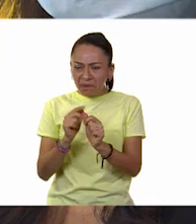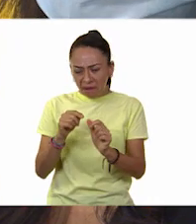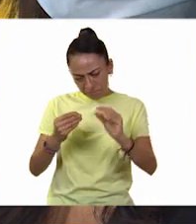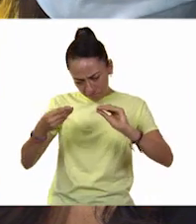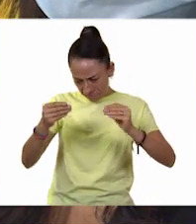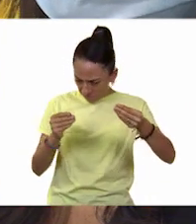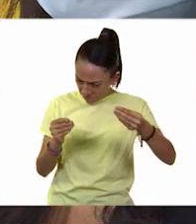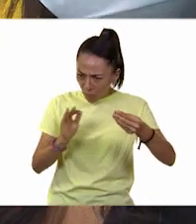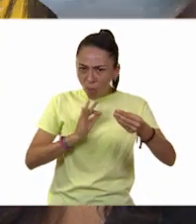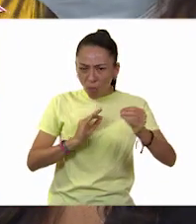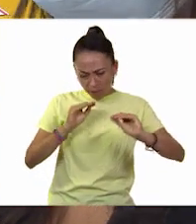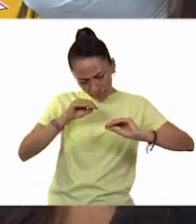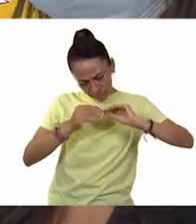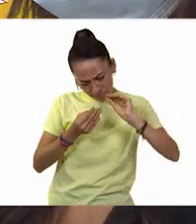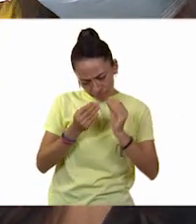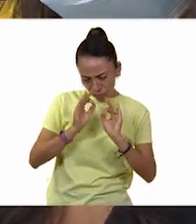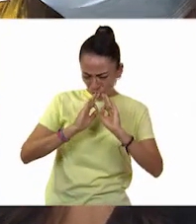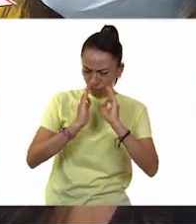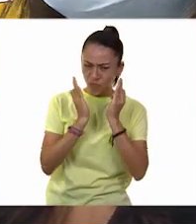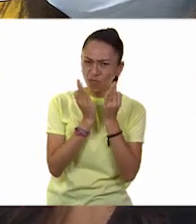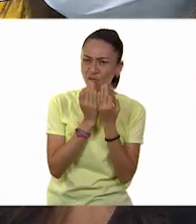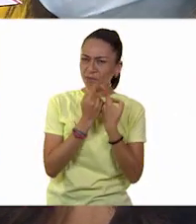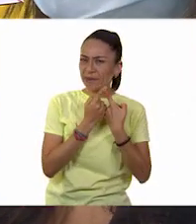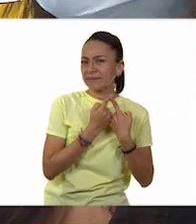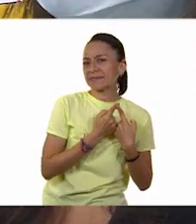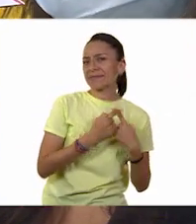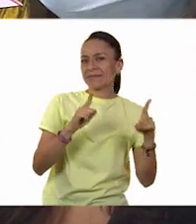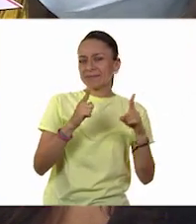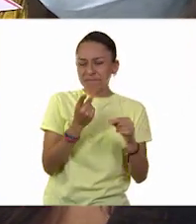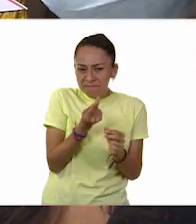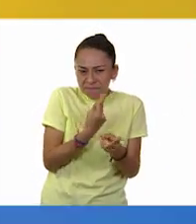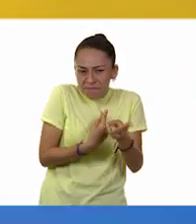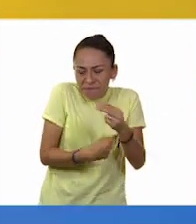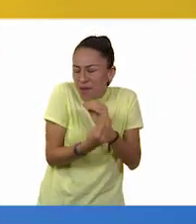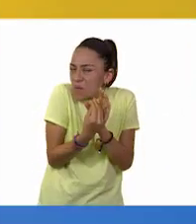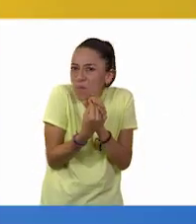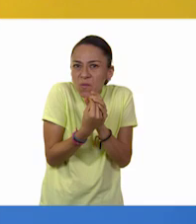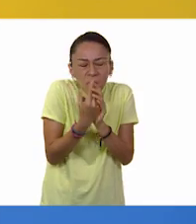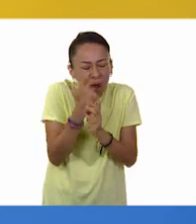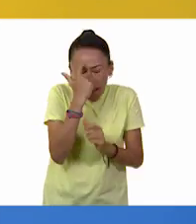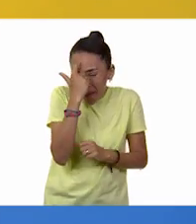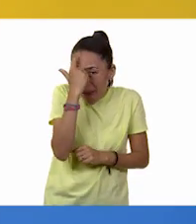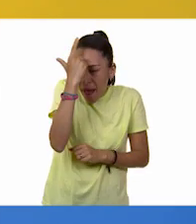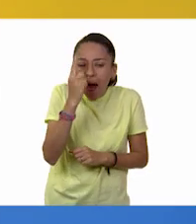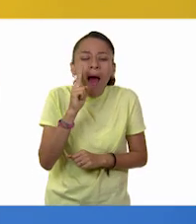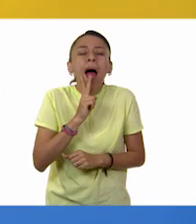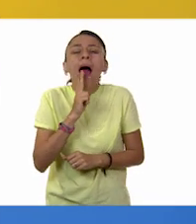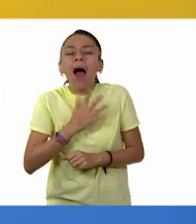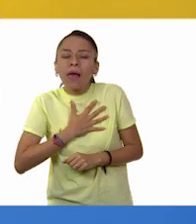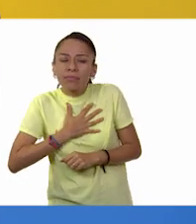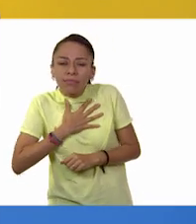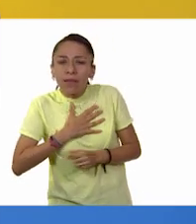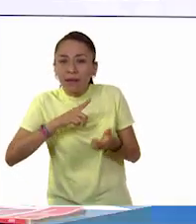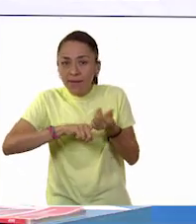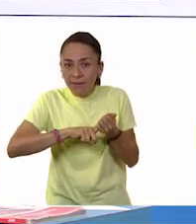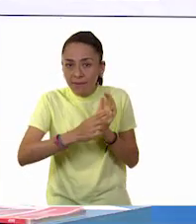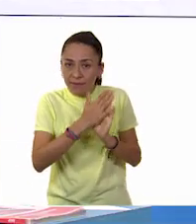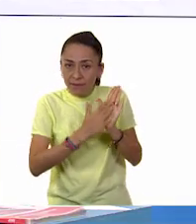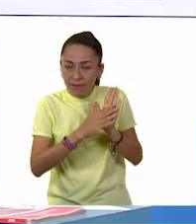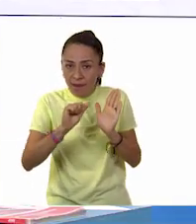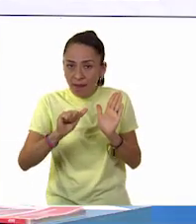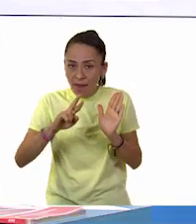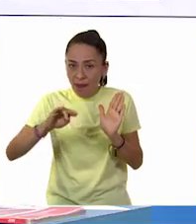se conserva el área y cambia el perímetro de la nueva figura. Excelente idea, María. Ustedes, alumnos y alumnos en